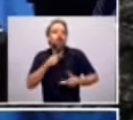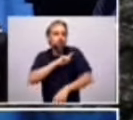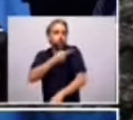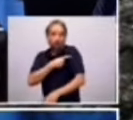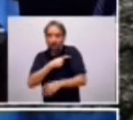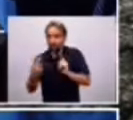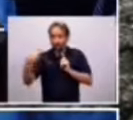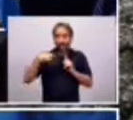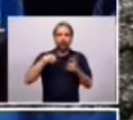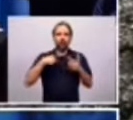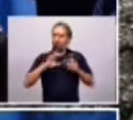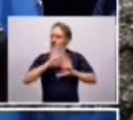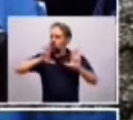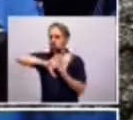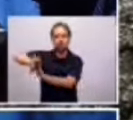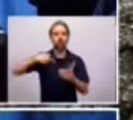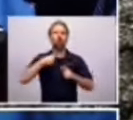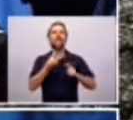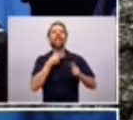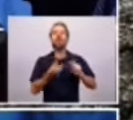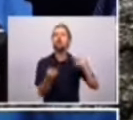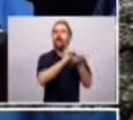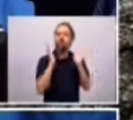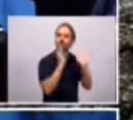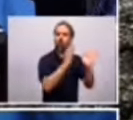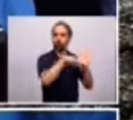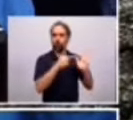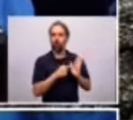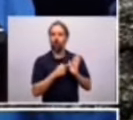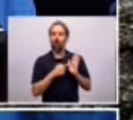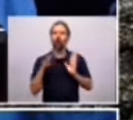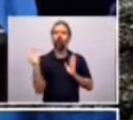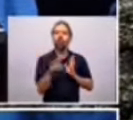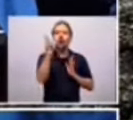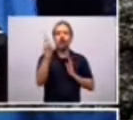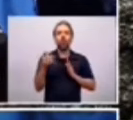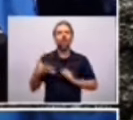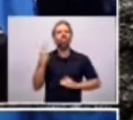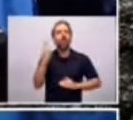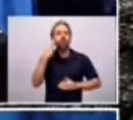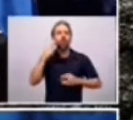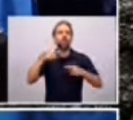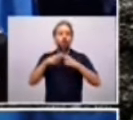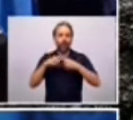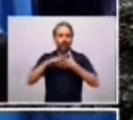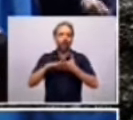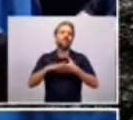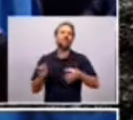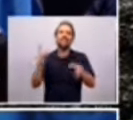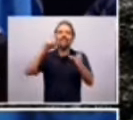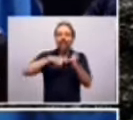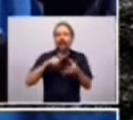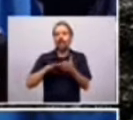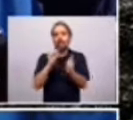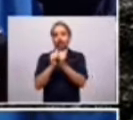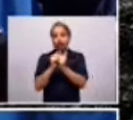ir avanzando sobre un clima, etcétera, etcétera. Entonces, y sí reconozco que uno de los pocos. No es así. Que se ha expresado.